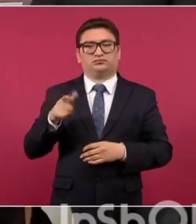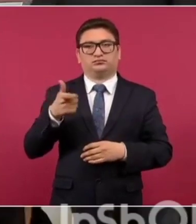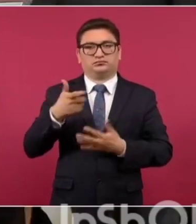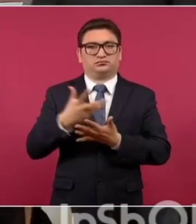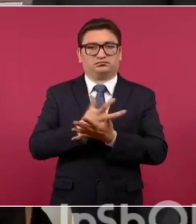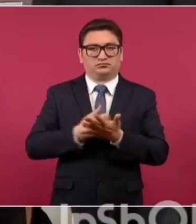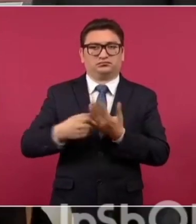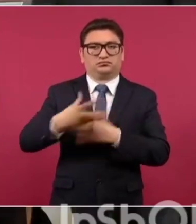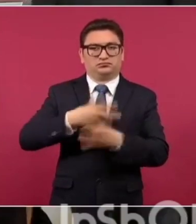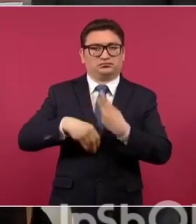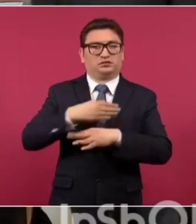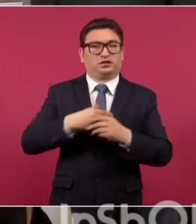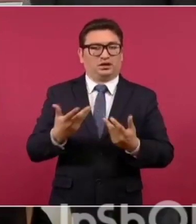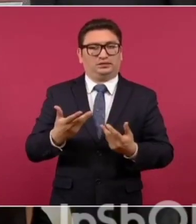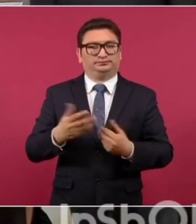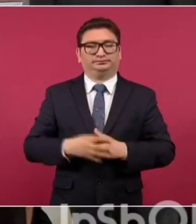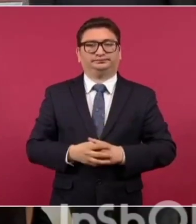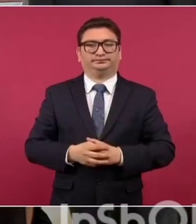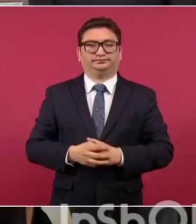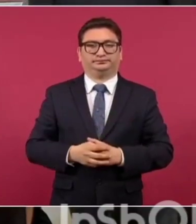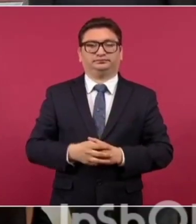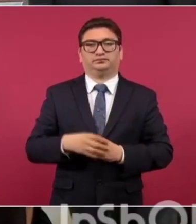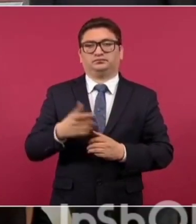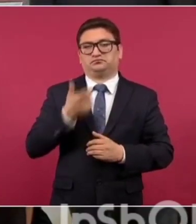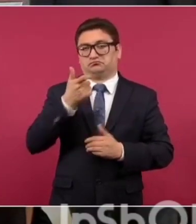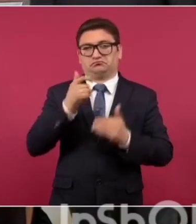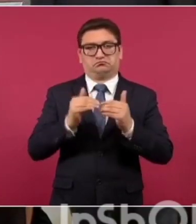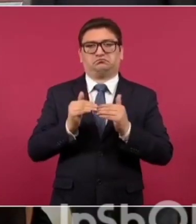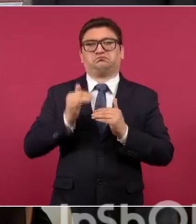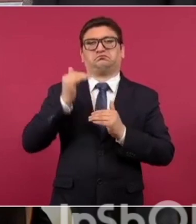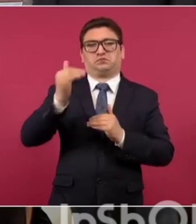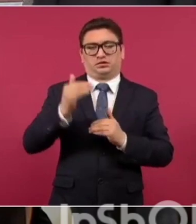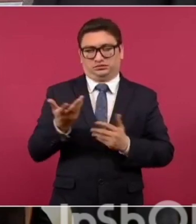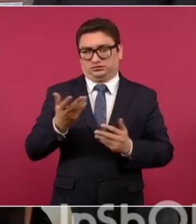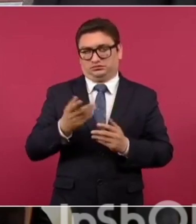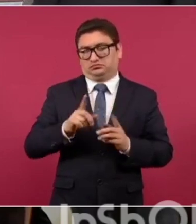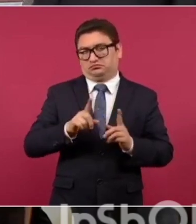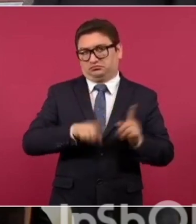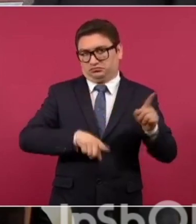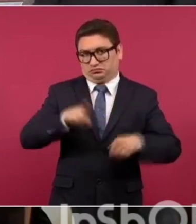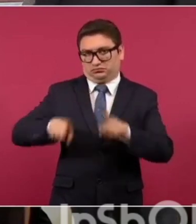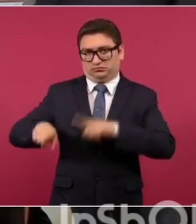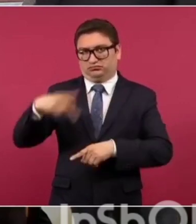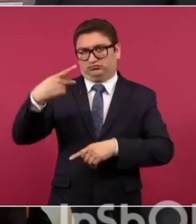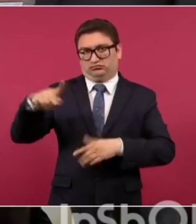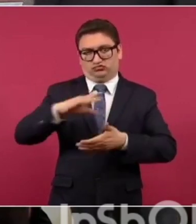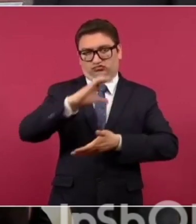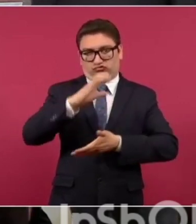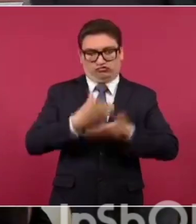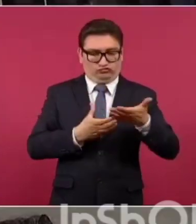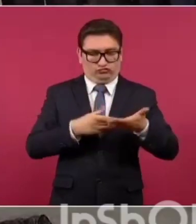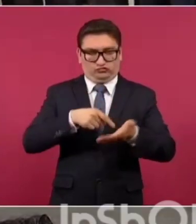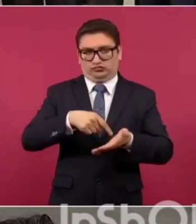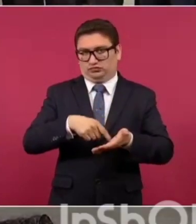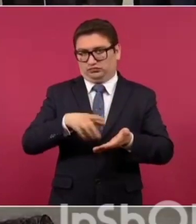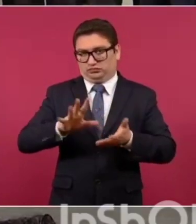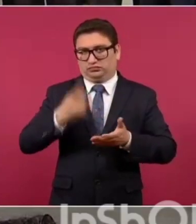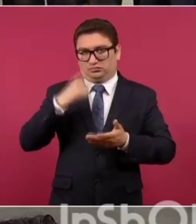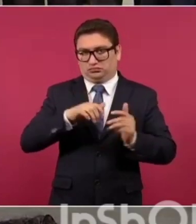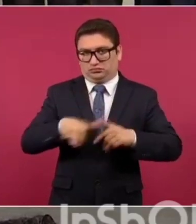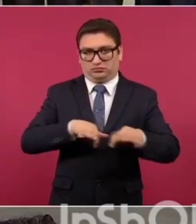ingresos que son superiores de acuerdo a sus contratos colectivos de